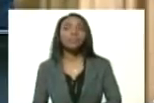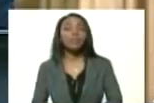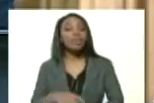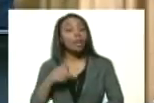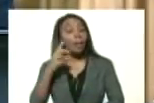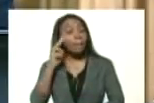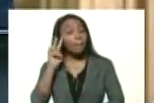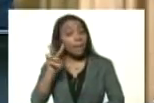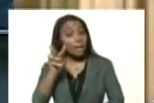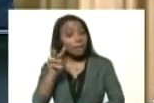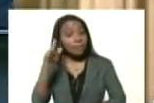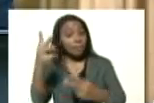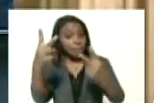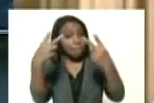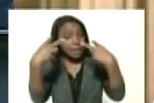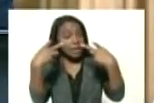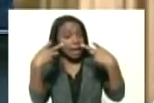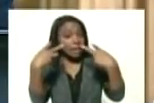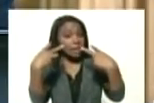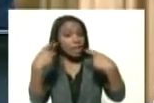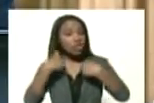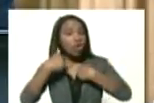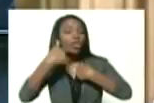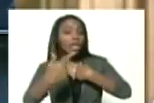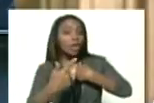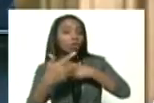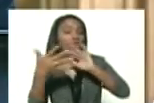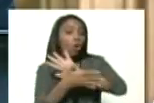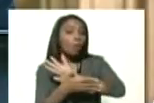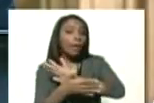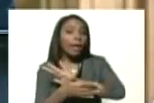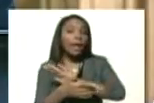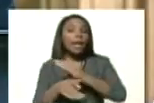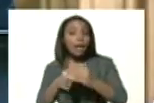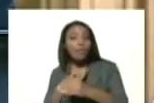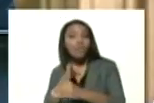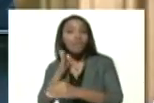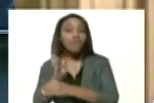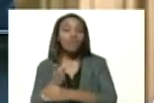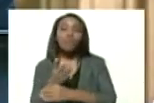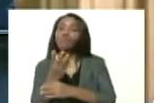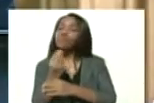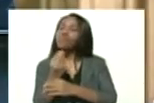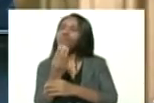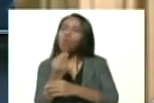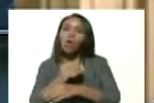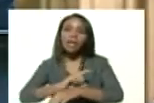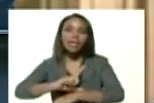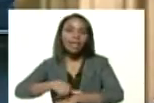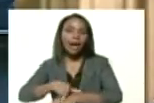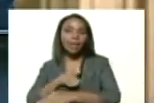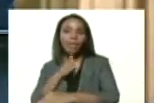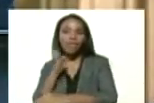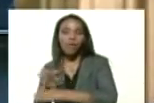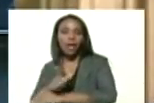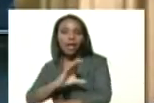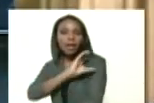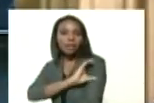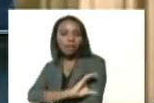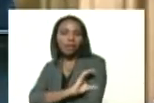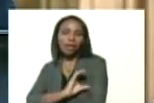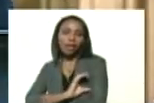ojo oído oído con lo que voy a decir y acudió muy tarde a una clínica